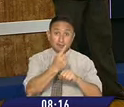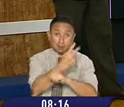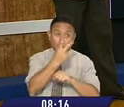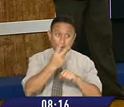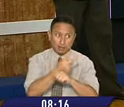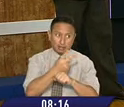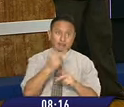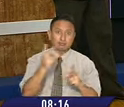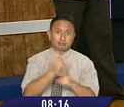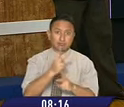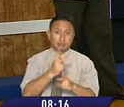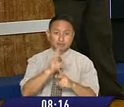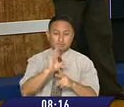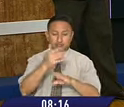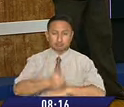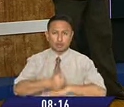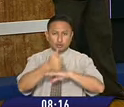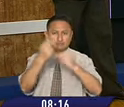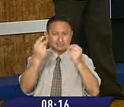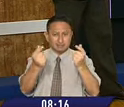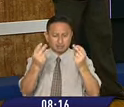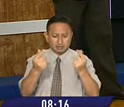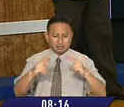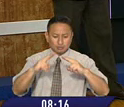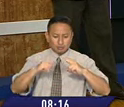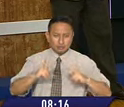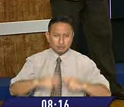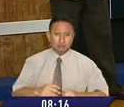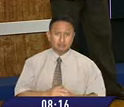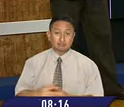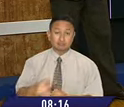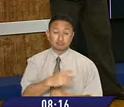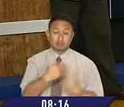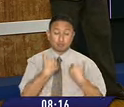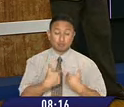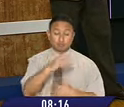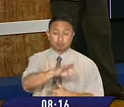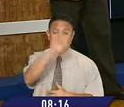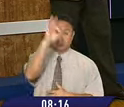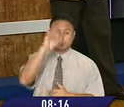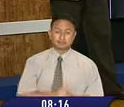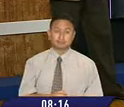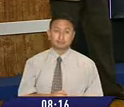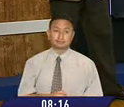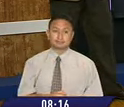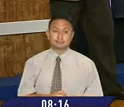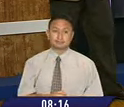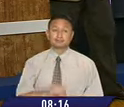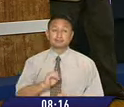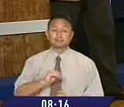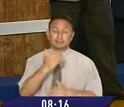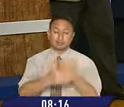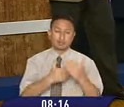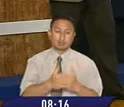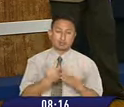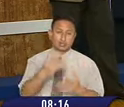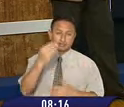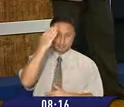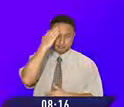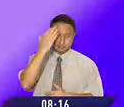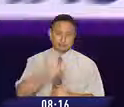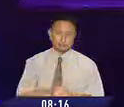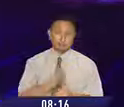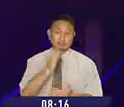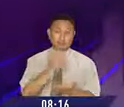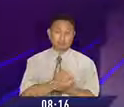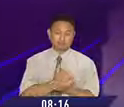Así que las autoridades, celeridad también para poder encontrar el paradero de esta persona. Y sin duda, ya sabremos el desenlace de esto. Tiempo, una pausa.